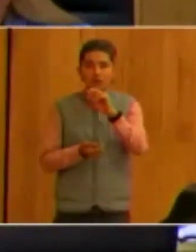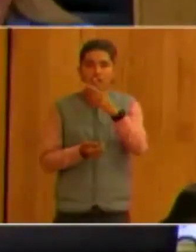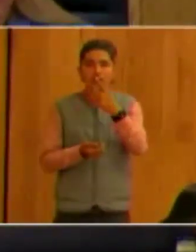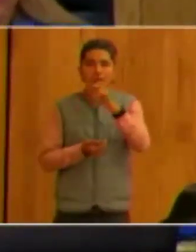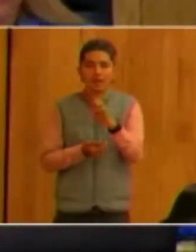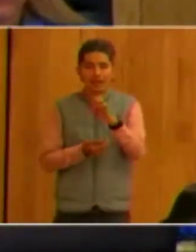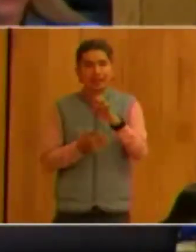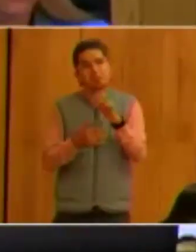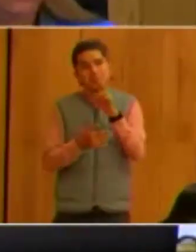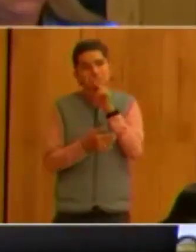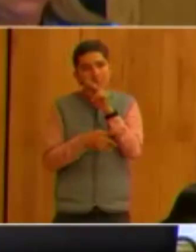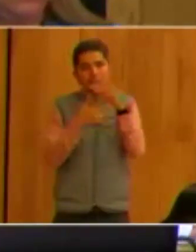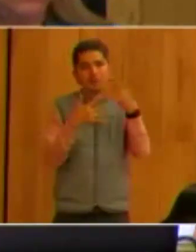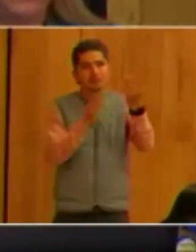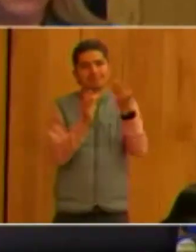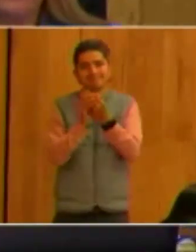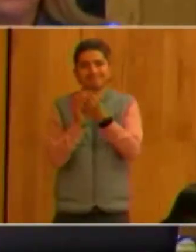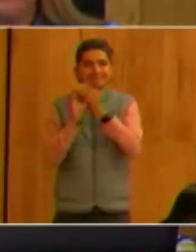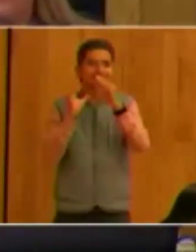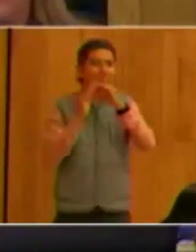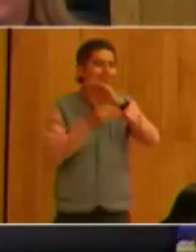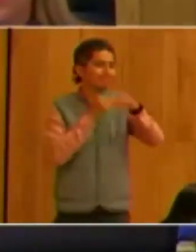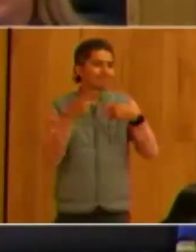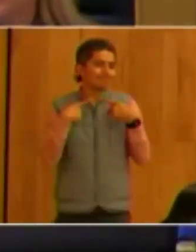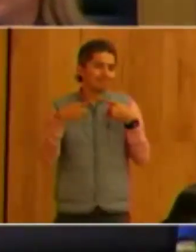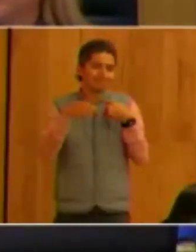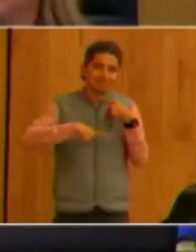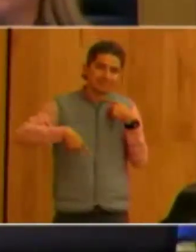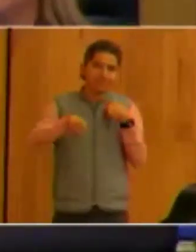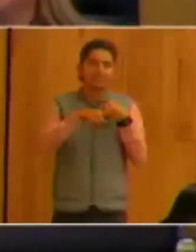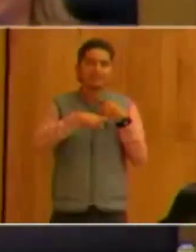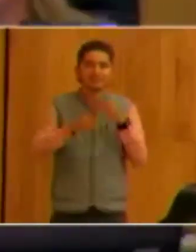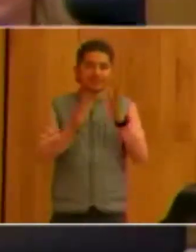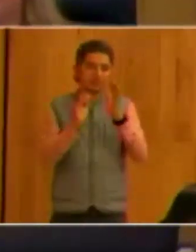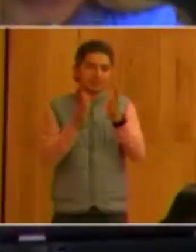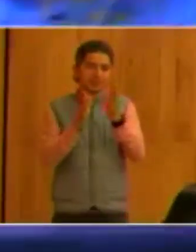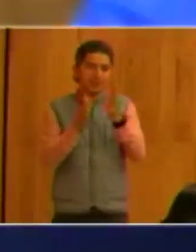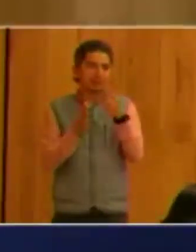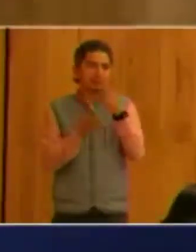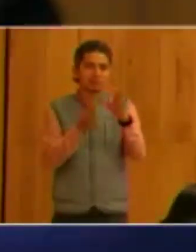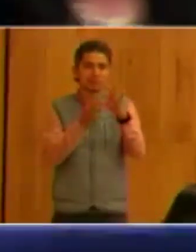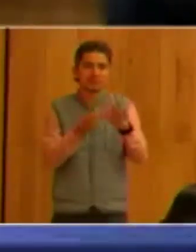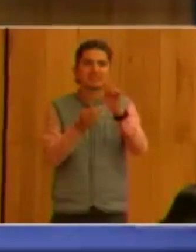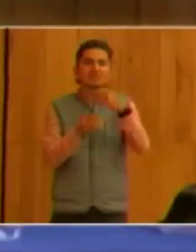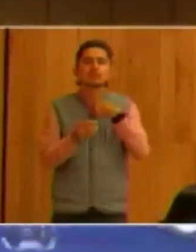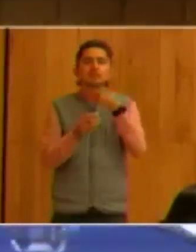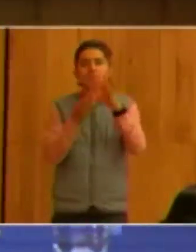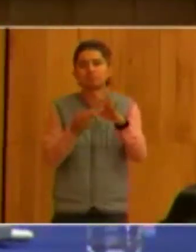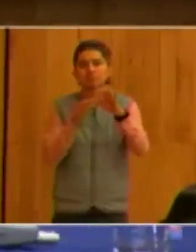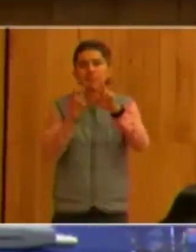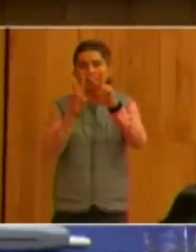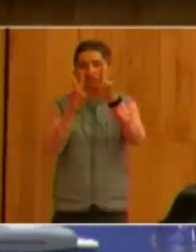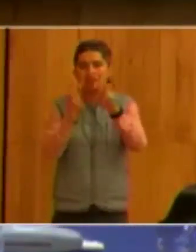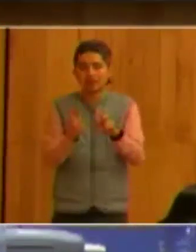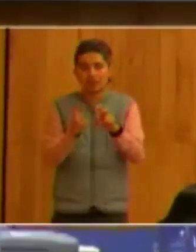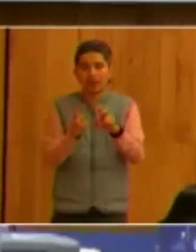evento, preocupado por la capacitación de todos nosotros. Como ya se anticipó, voy a hablarle sobre el tema de